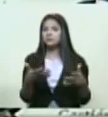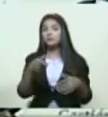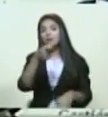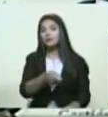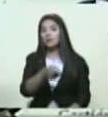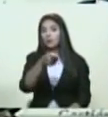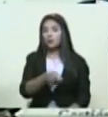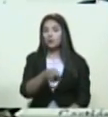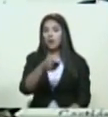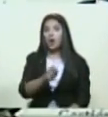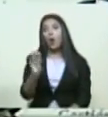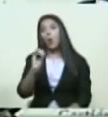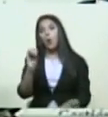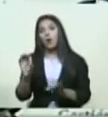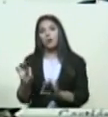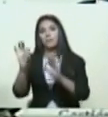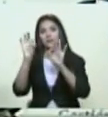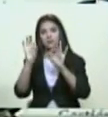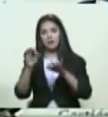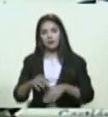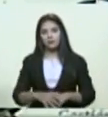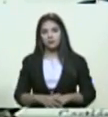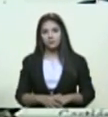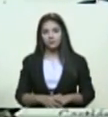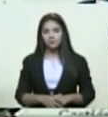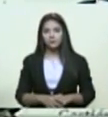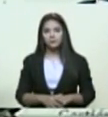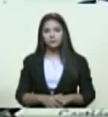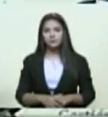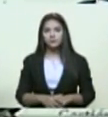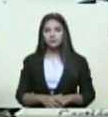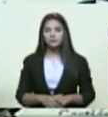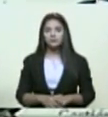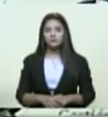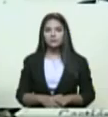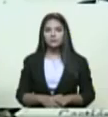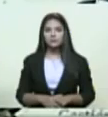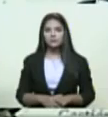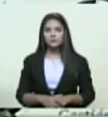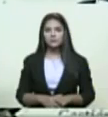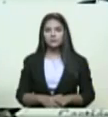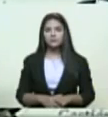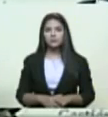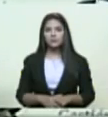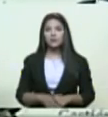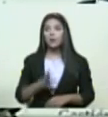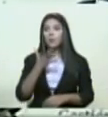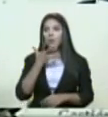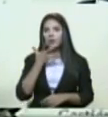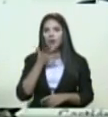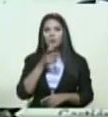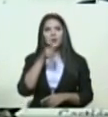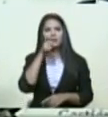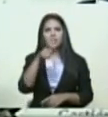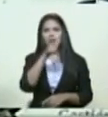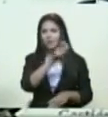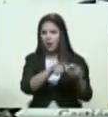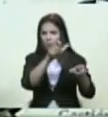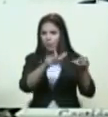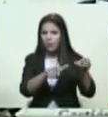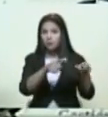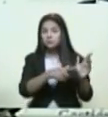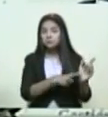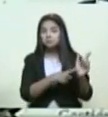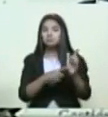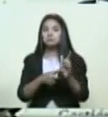sean ordinarios o especiales. En este sentido, en cada caso de civiles que hayan sido